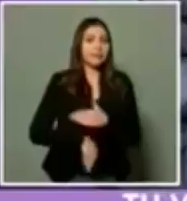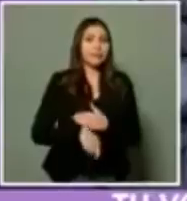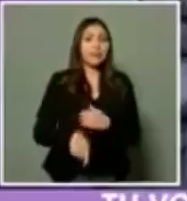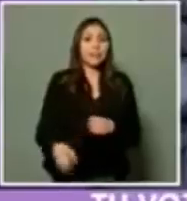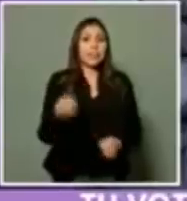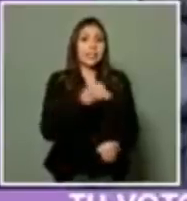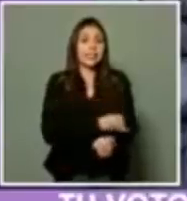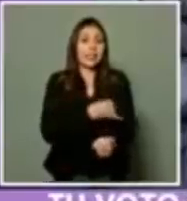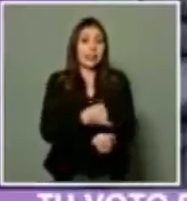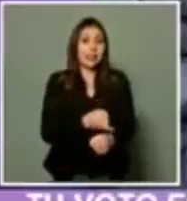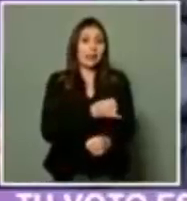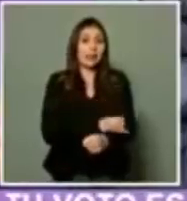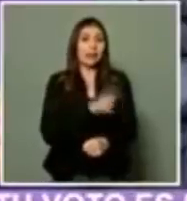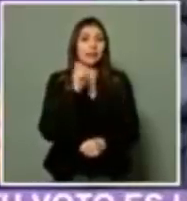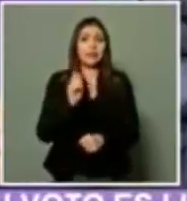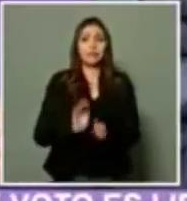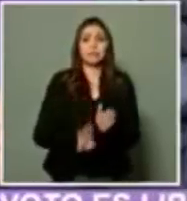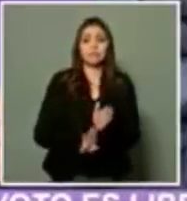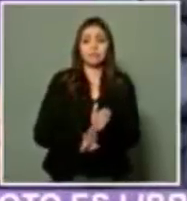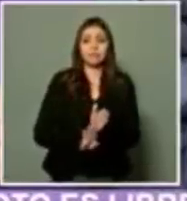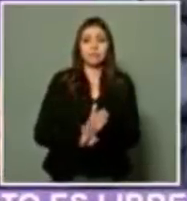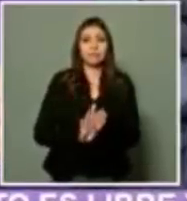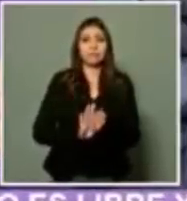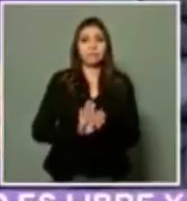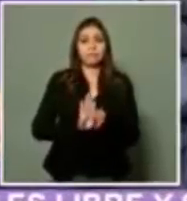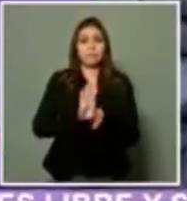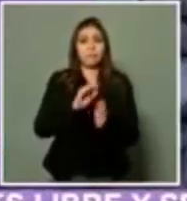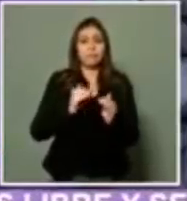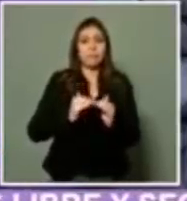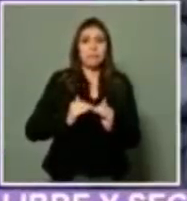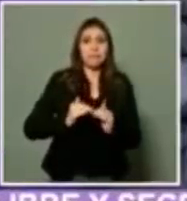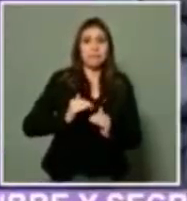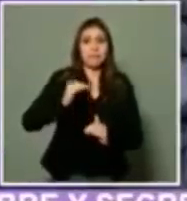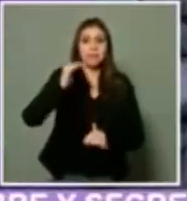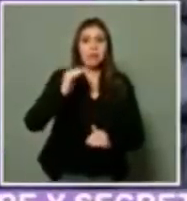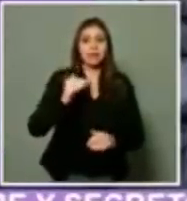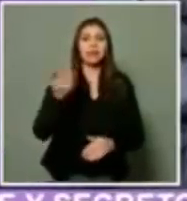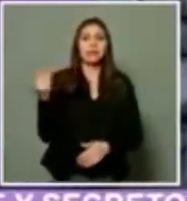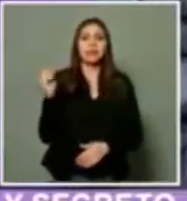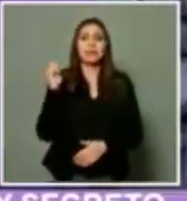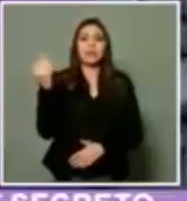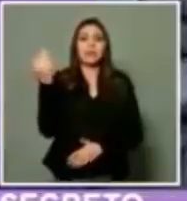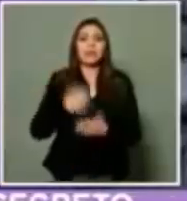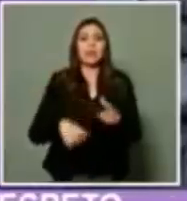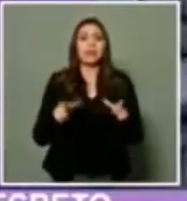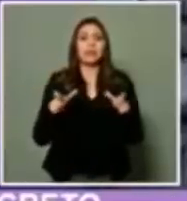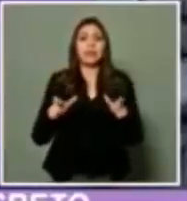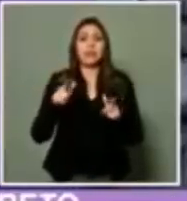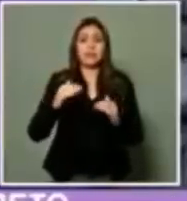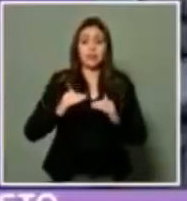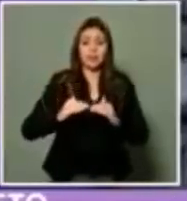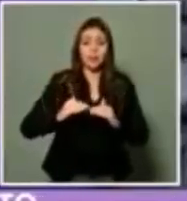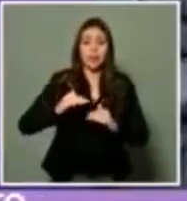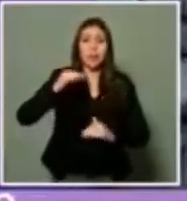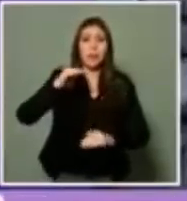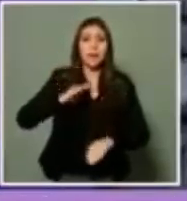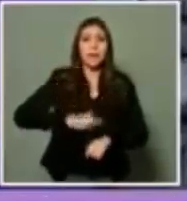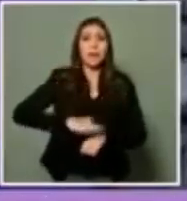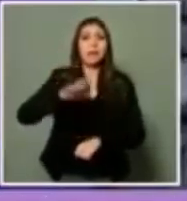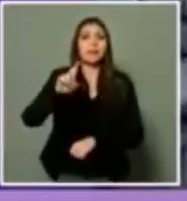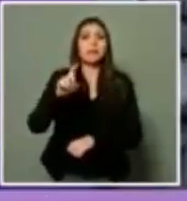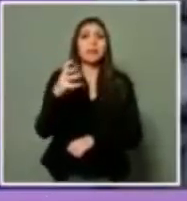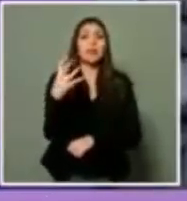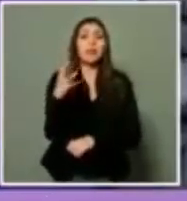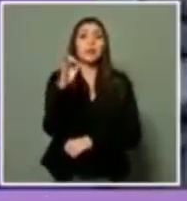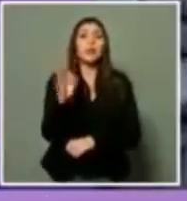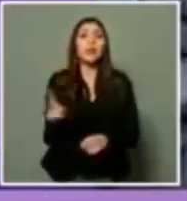habido un incremento exponencial de la seguridad. Se incrementó el robo más del